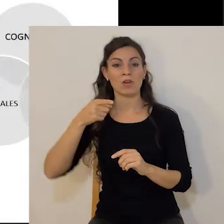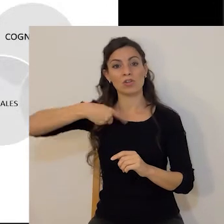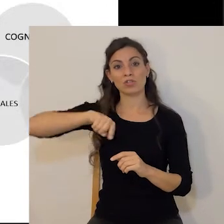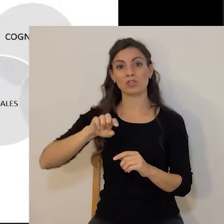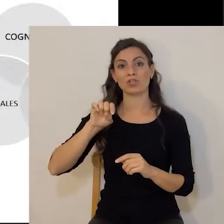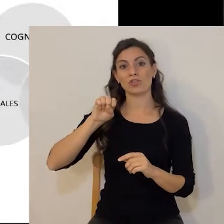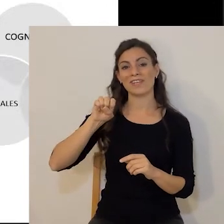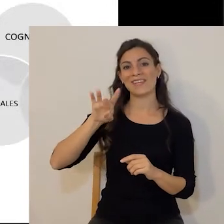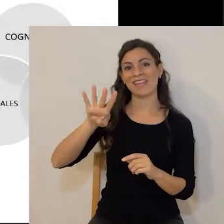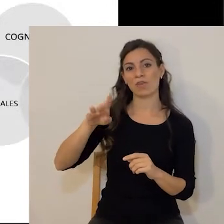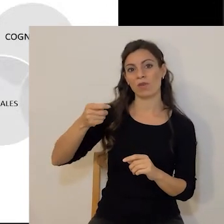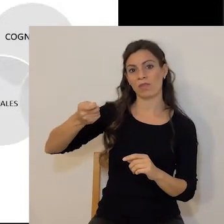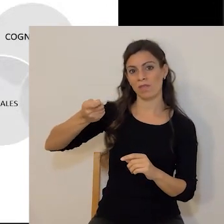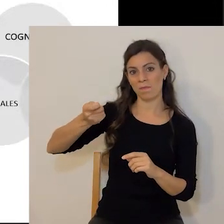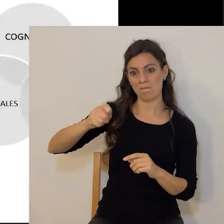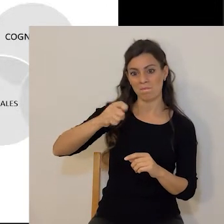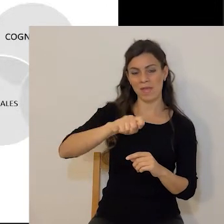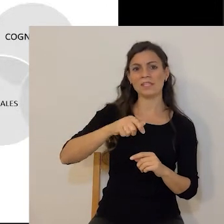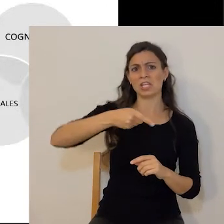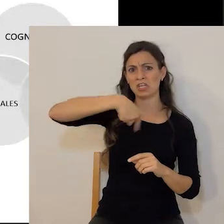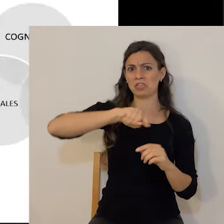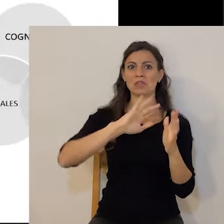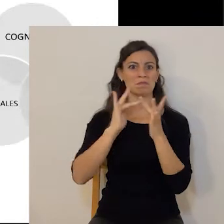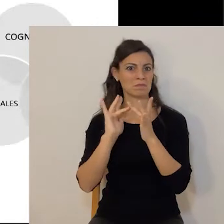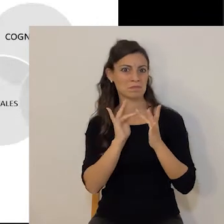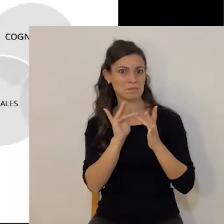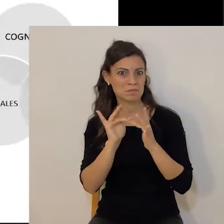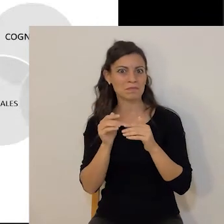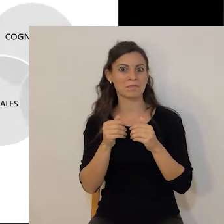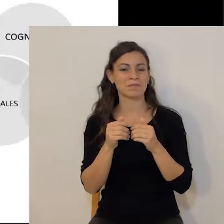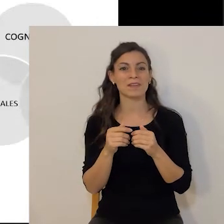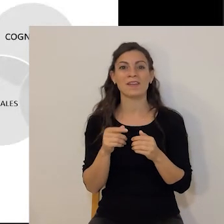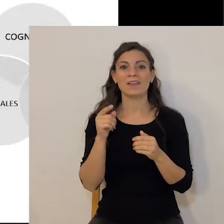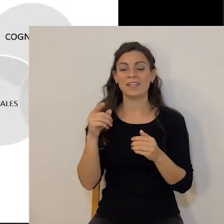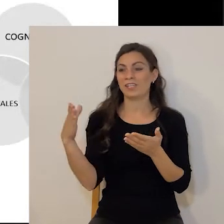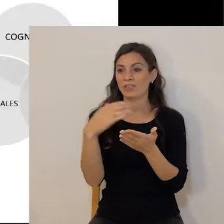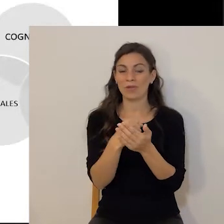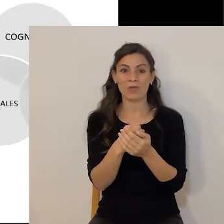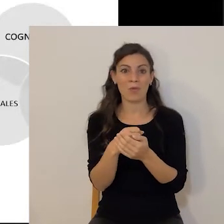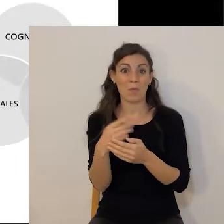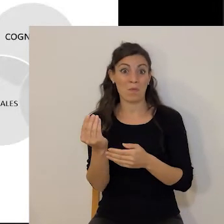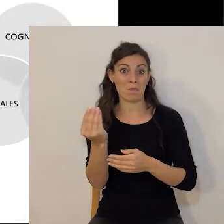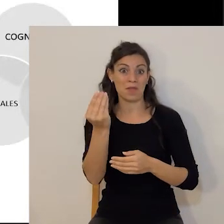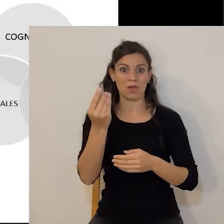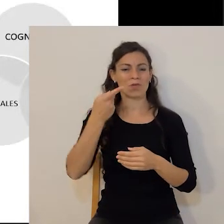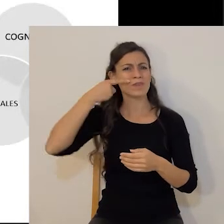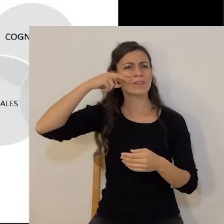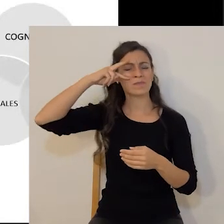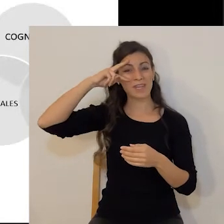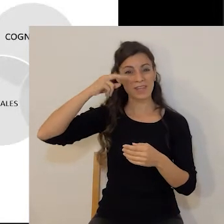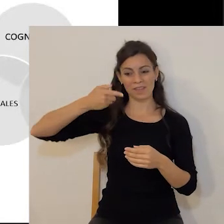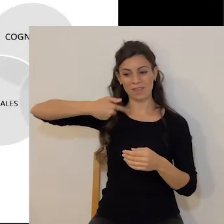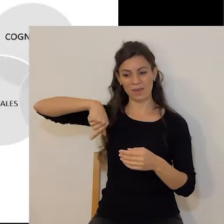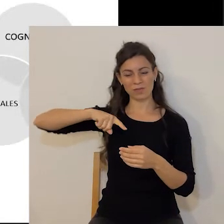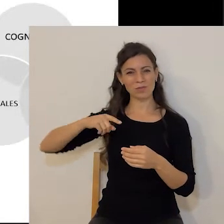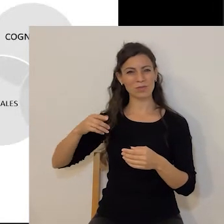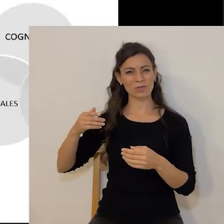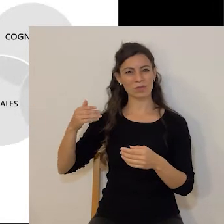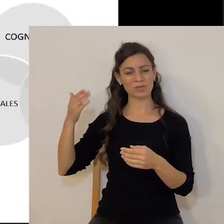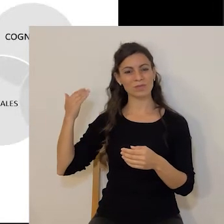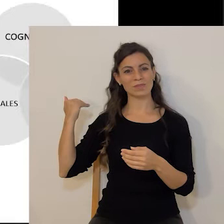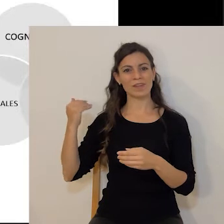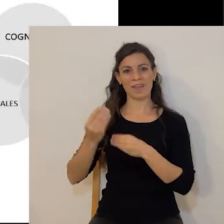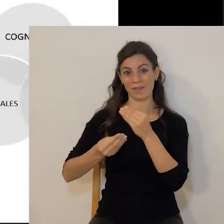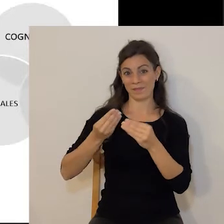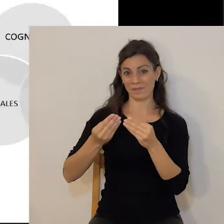abierto relaciones y todo tiene mucho más sentido. Esto es una experiencia que hicimos bueno, pues eso